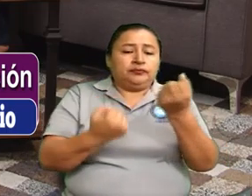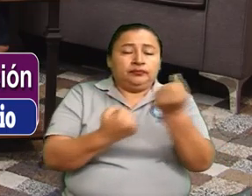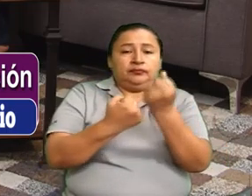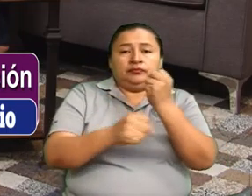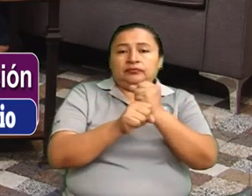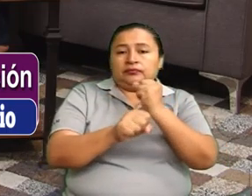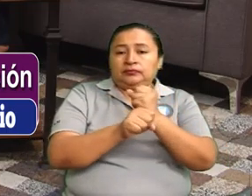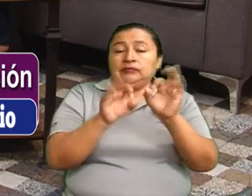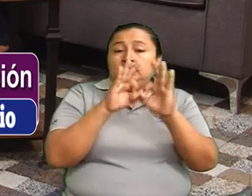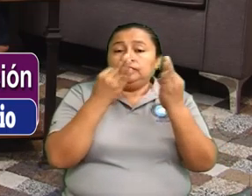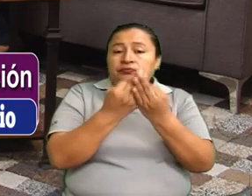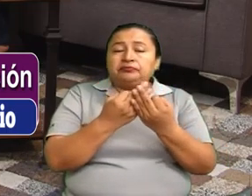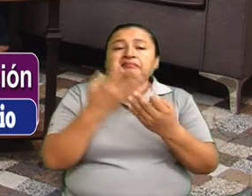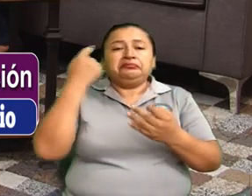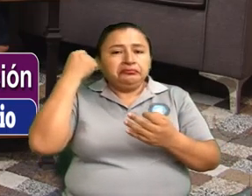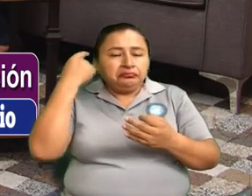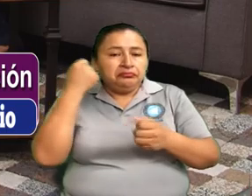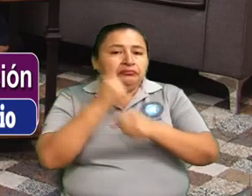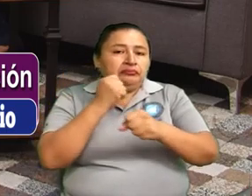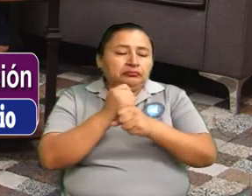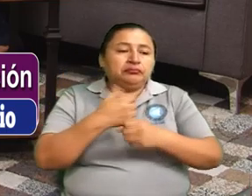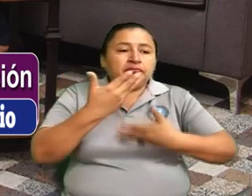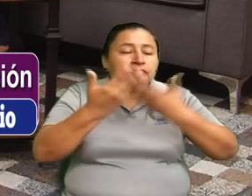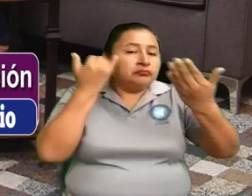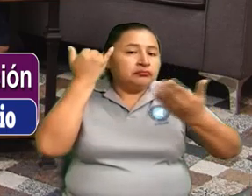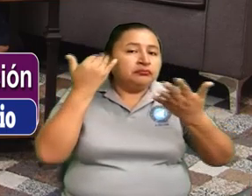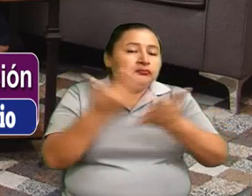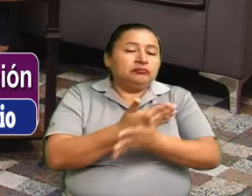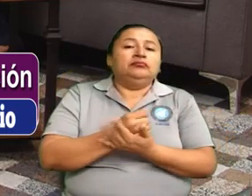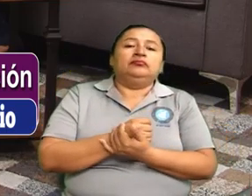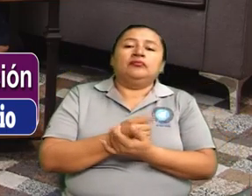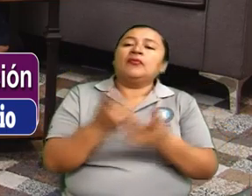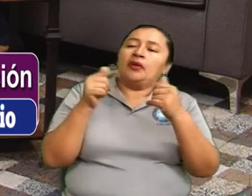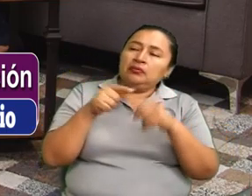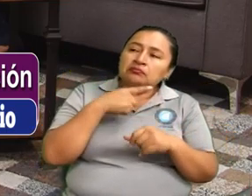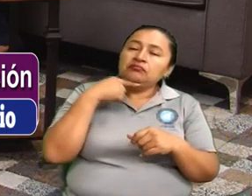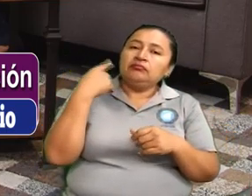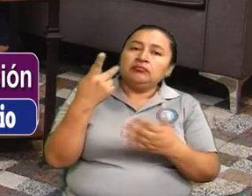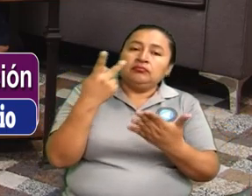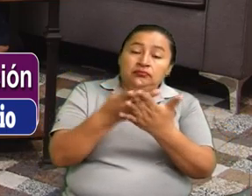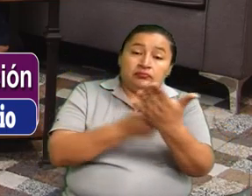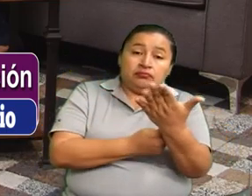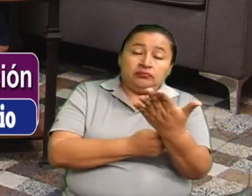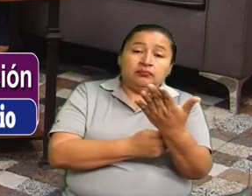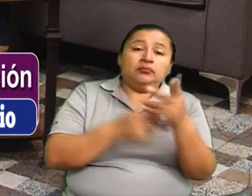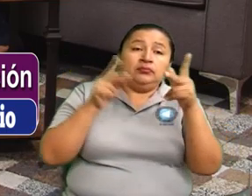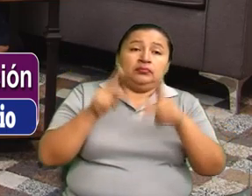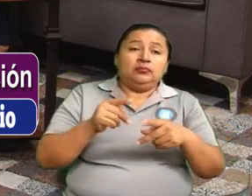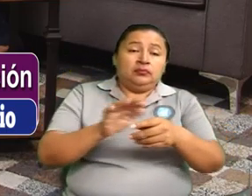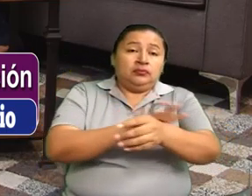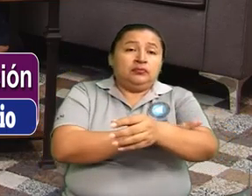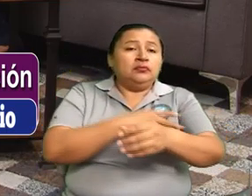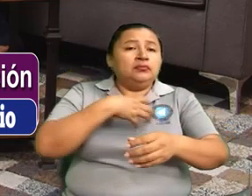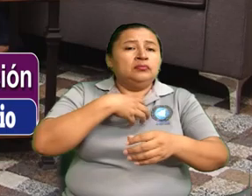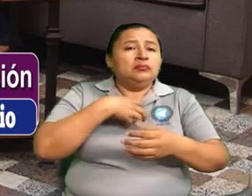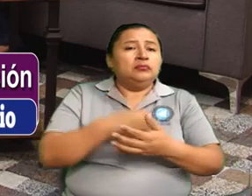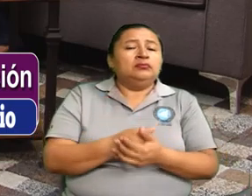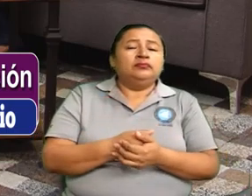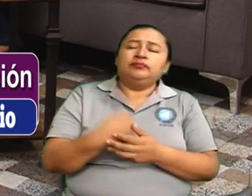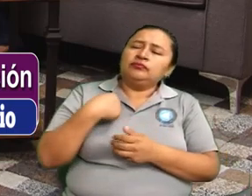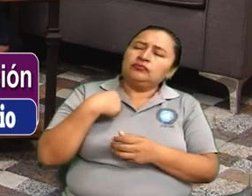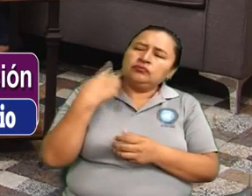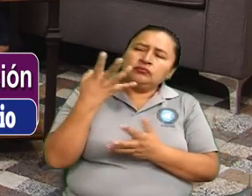para trabajar, para emprender y para prosperar. Y sin duda alguna, proyectos que la población siente como propios. Y le quisiera